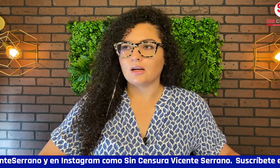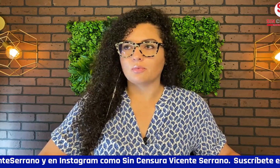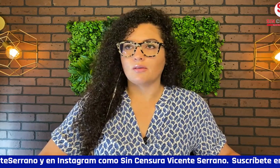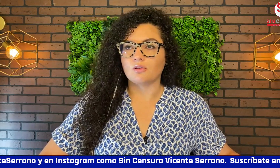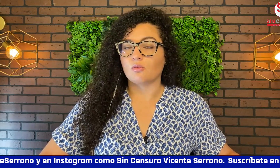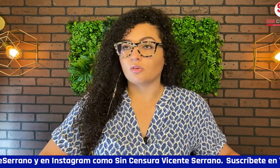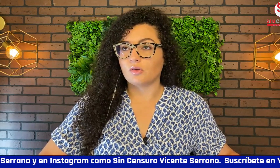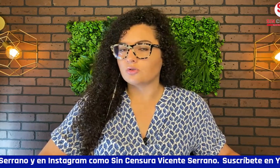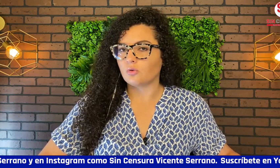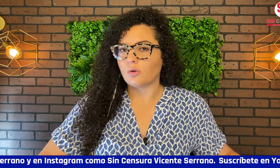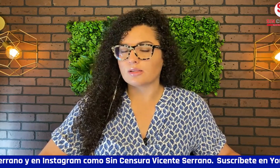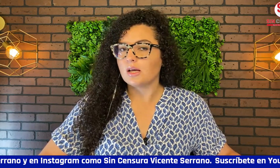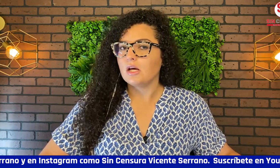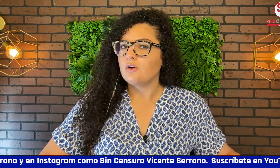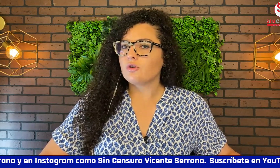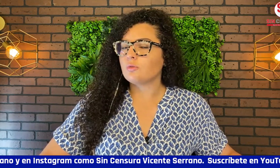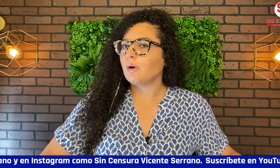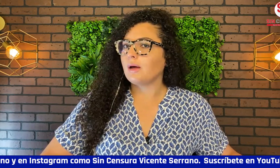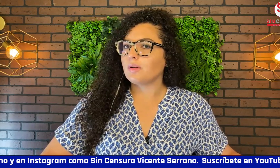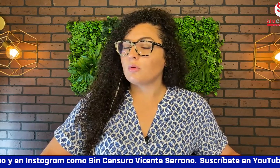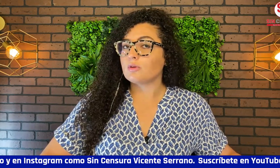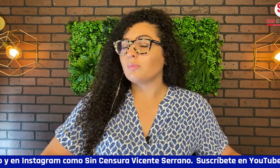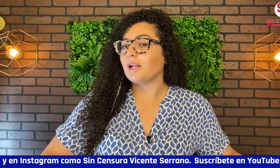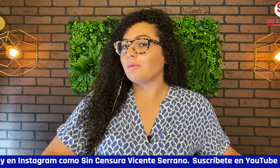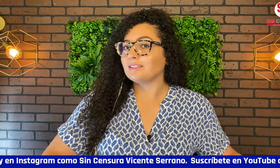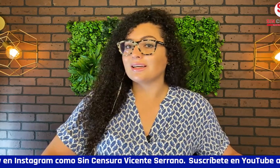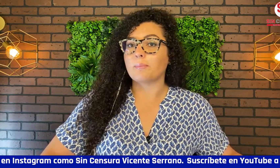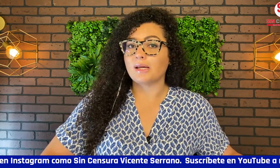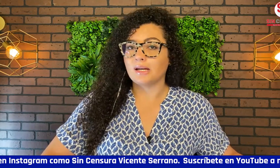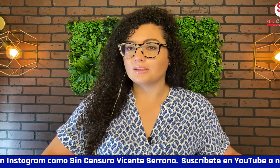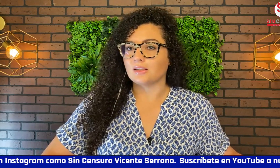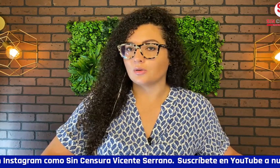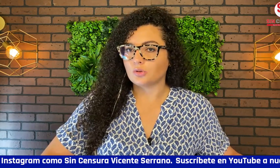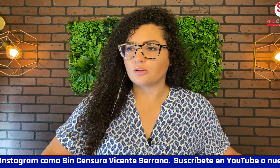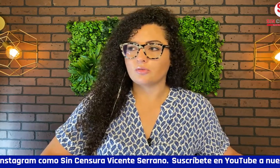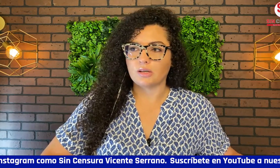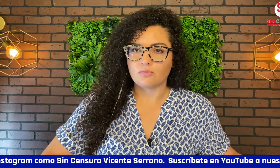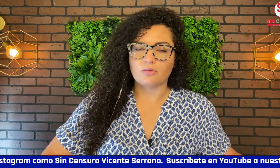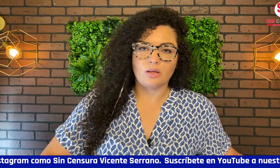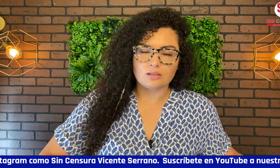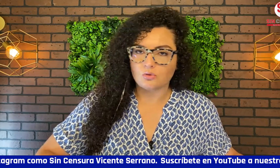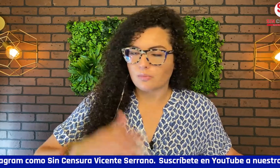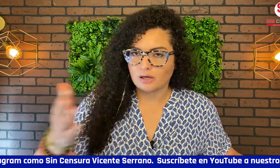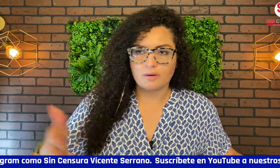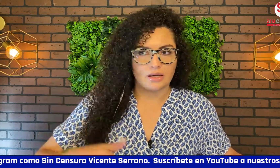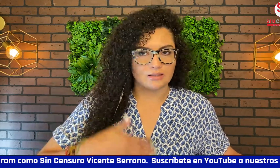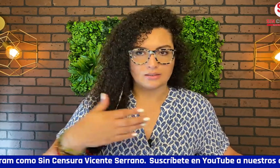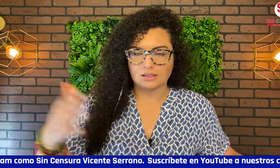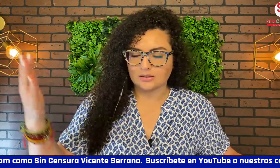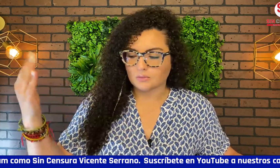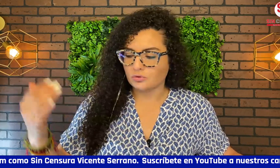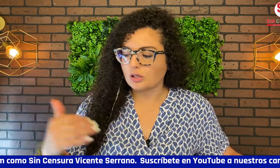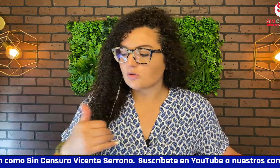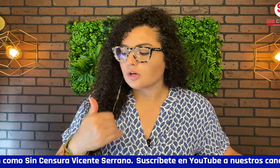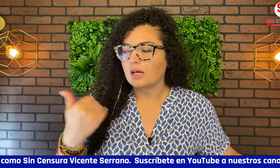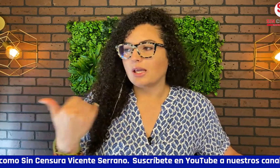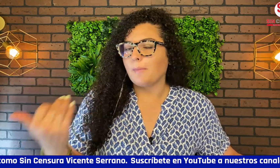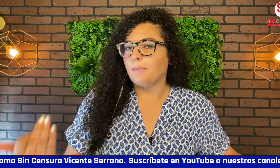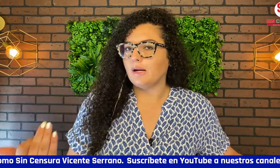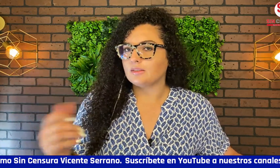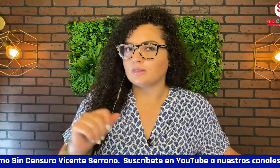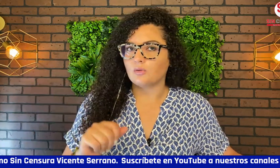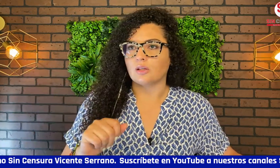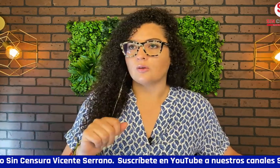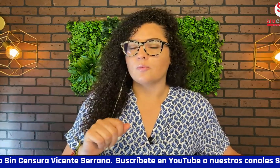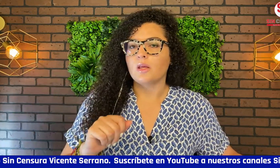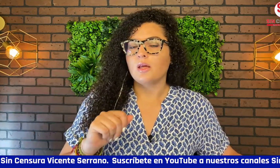y que las palabras como fifí son nuevas. No son palabras nuevas, son palabras que apenas se están usando. Fifí es una palabra que existía desde hace muchos años y que